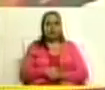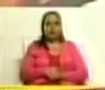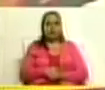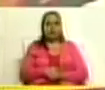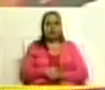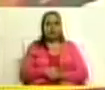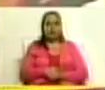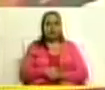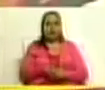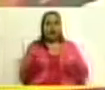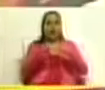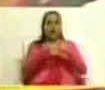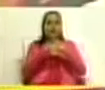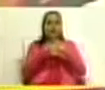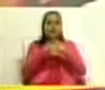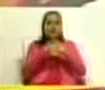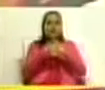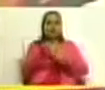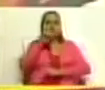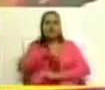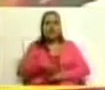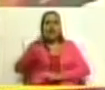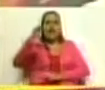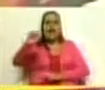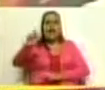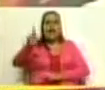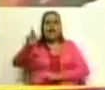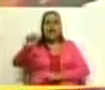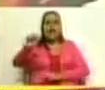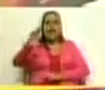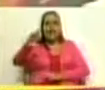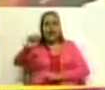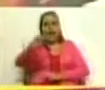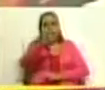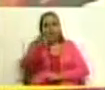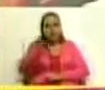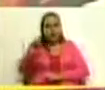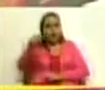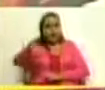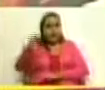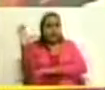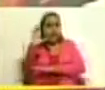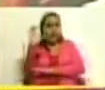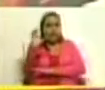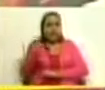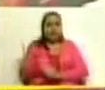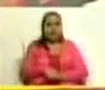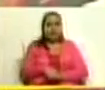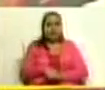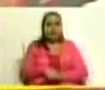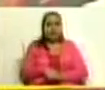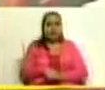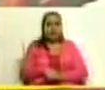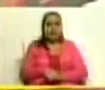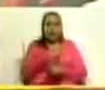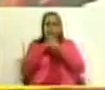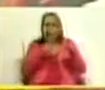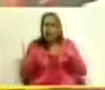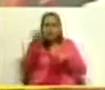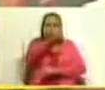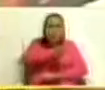en lo que se llama el Caracazo, pero que va más allá de Caracas, que fue un verdadero